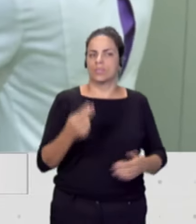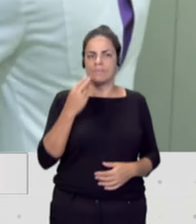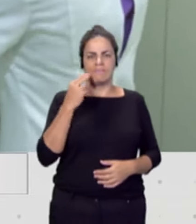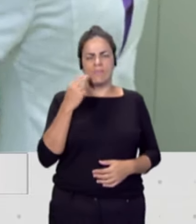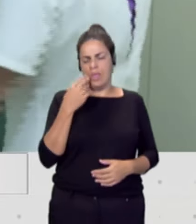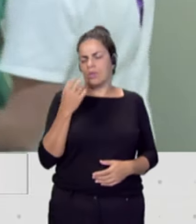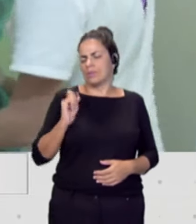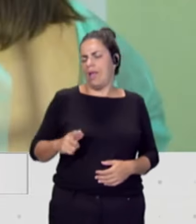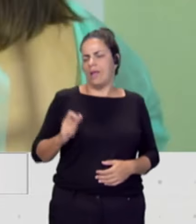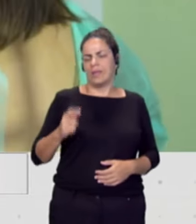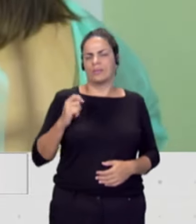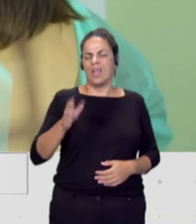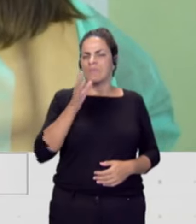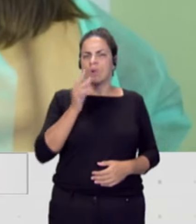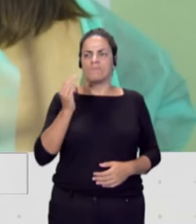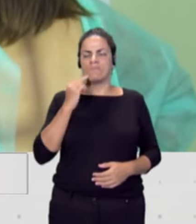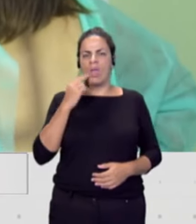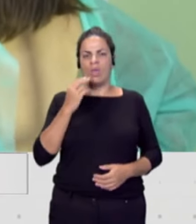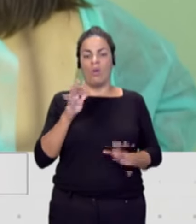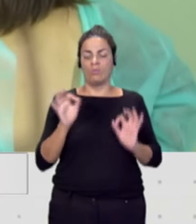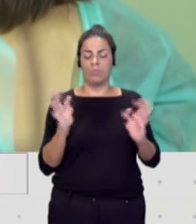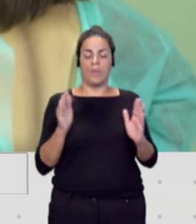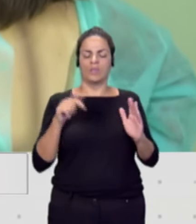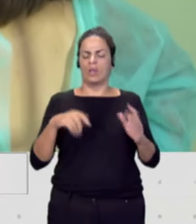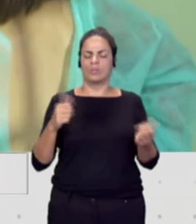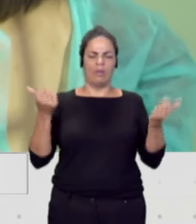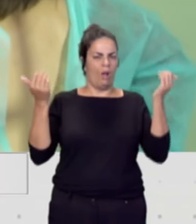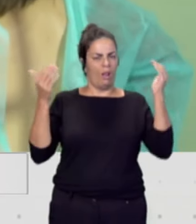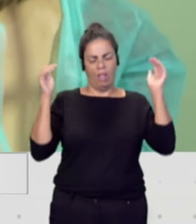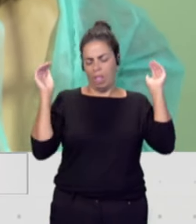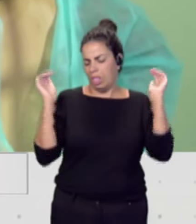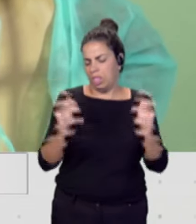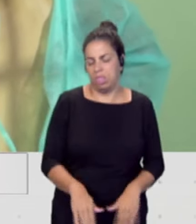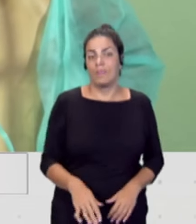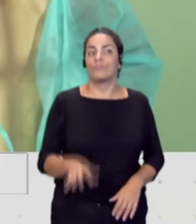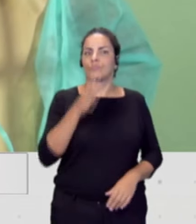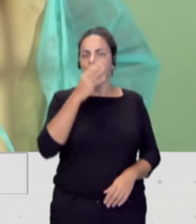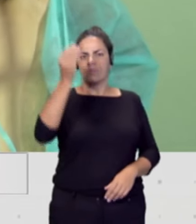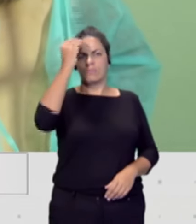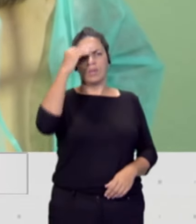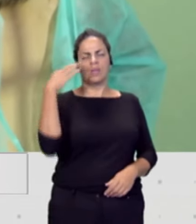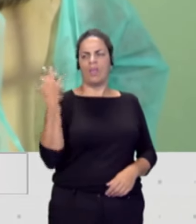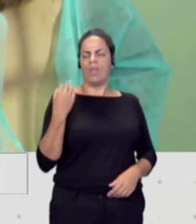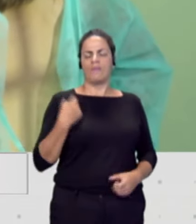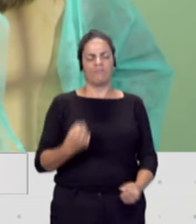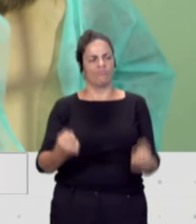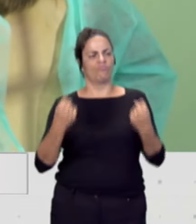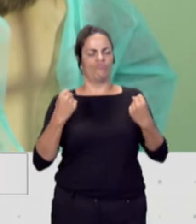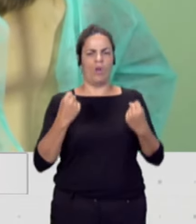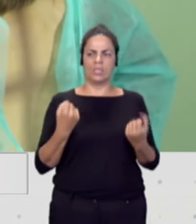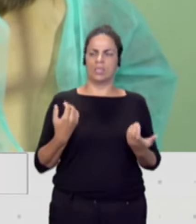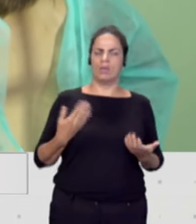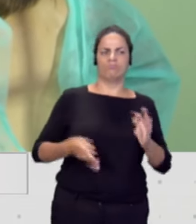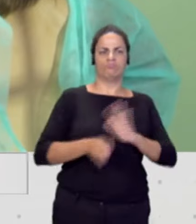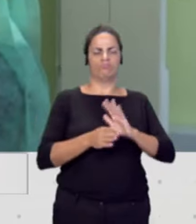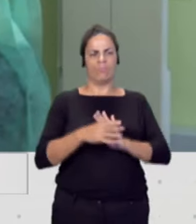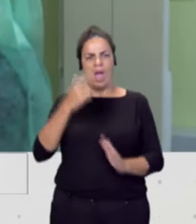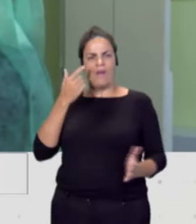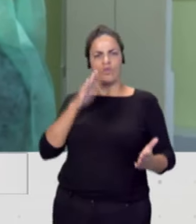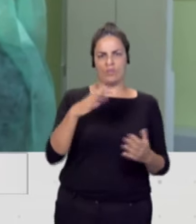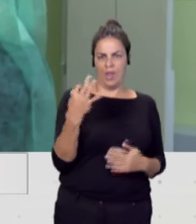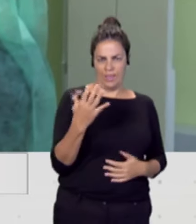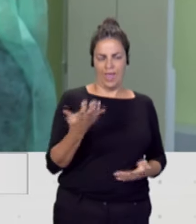derrumbarse en ese momento, ¿no? Porque piensan que hay que estar con entereza, ¿no? Para afrontar esto. Claro, y